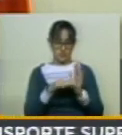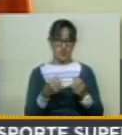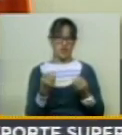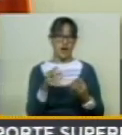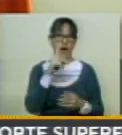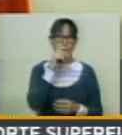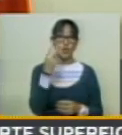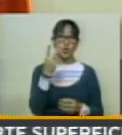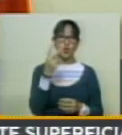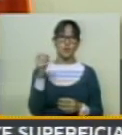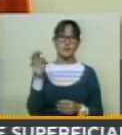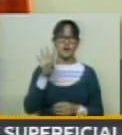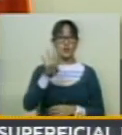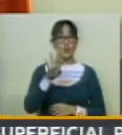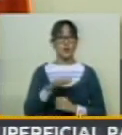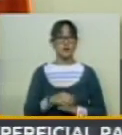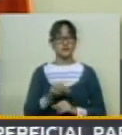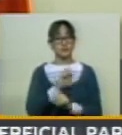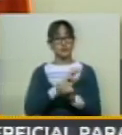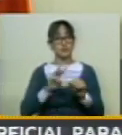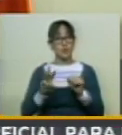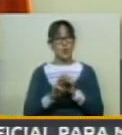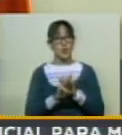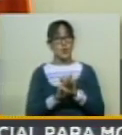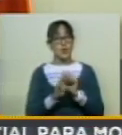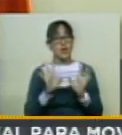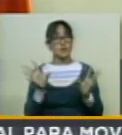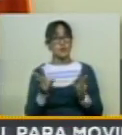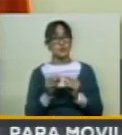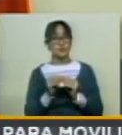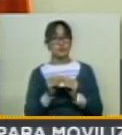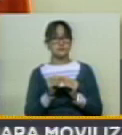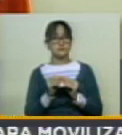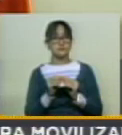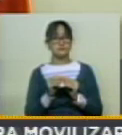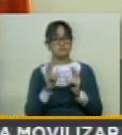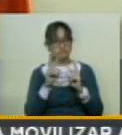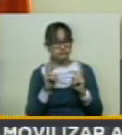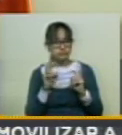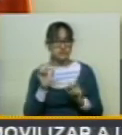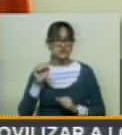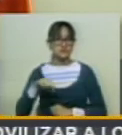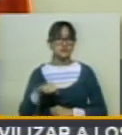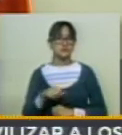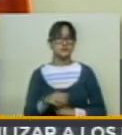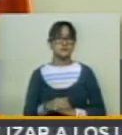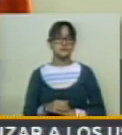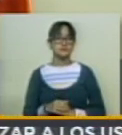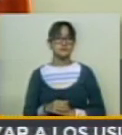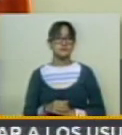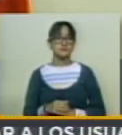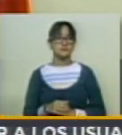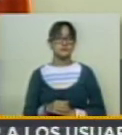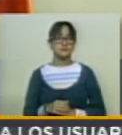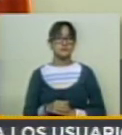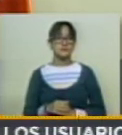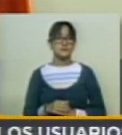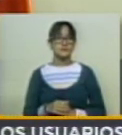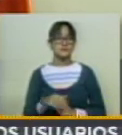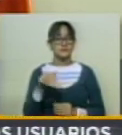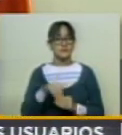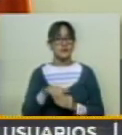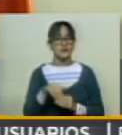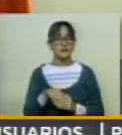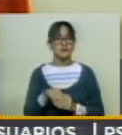el año 2004. El software de totalización es auditado antes del evento electoral, así como los medios